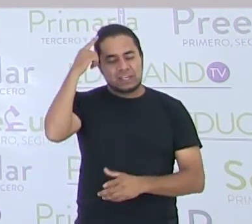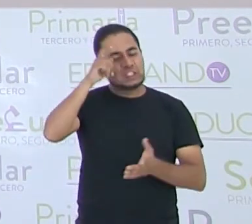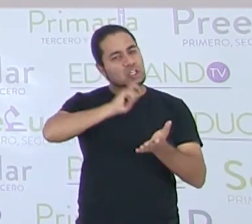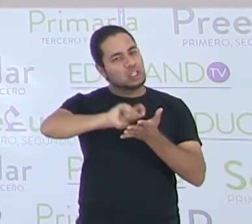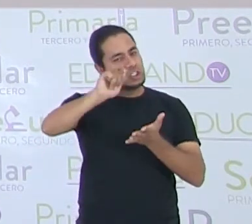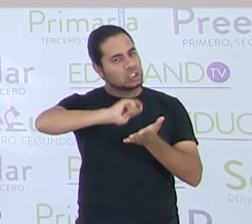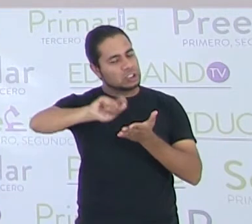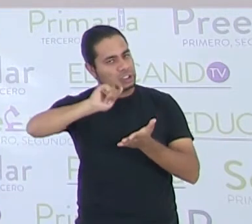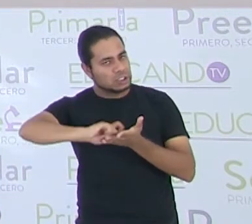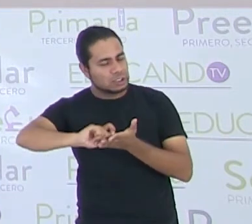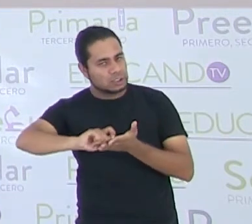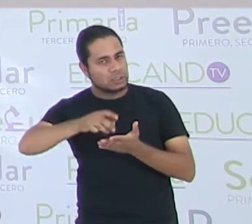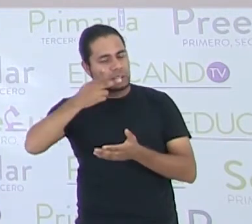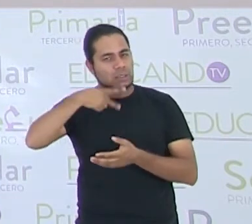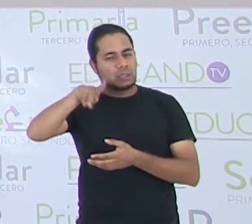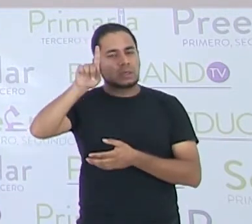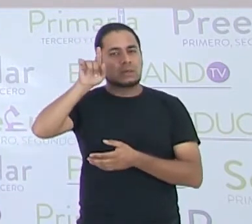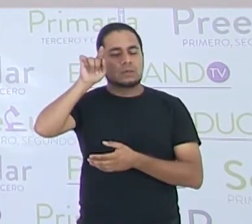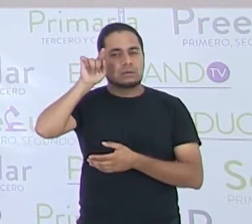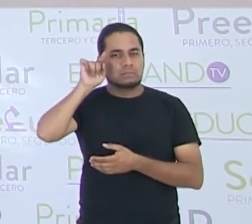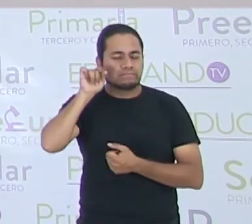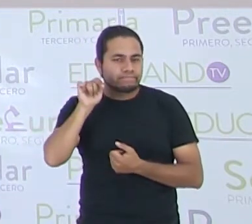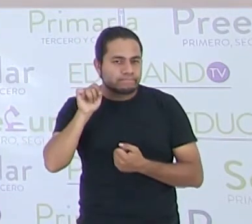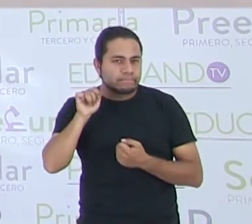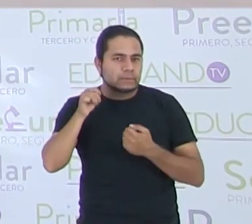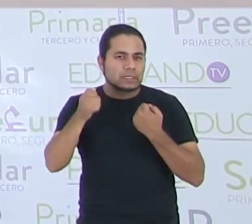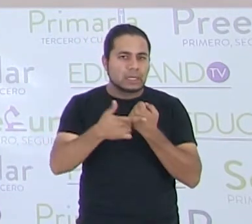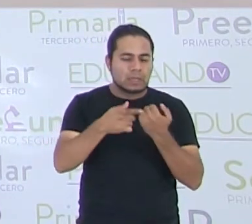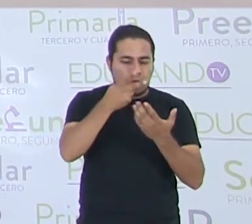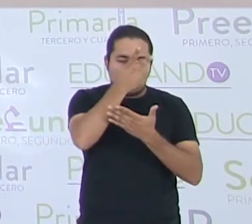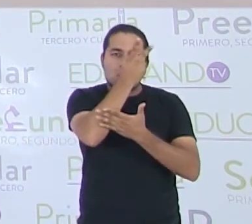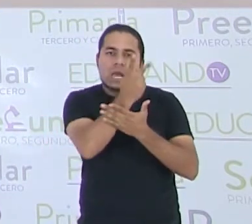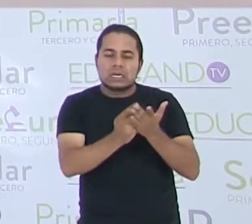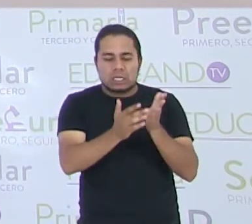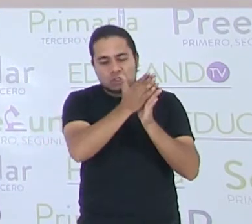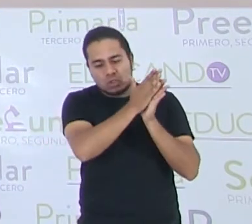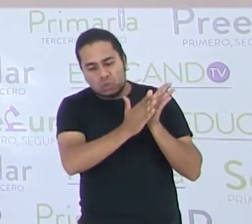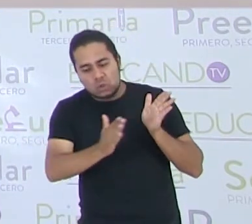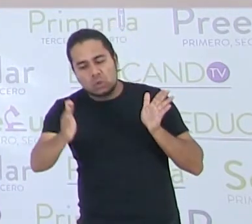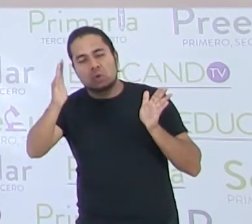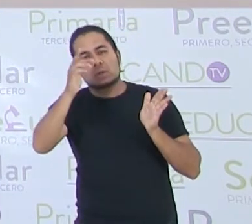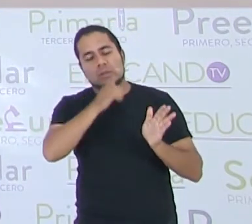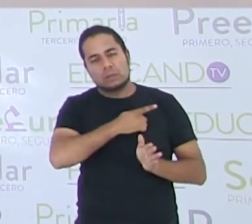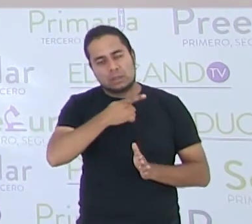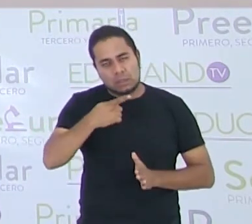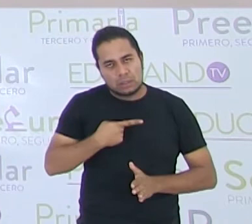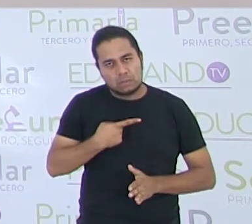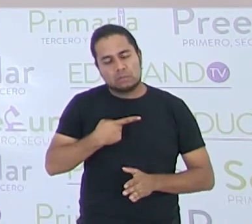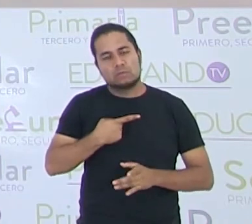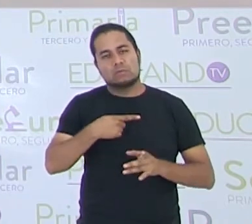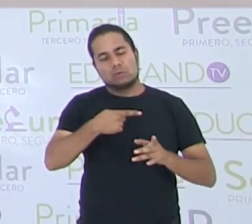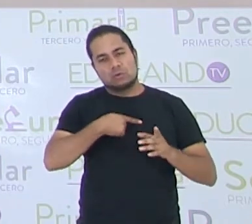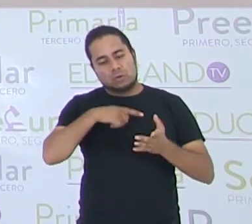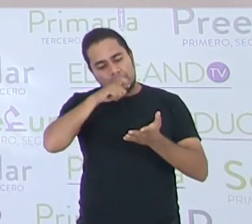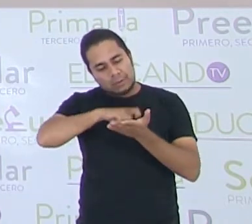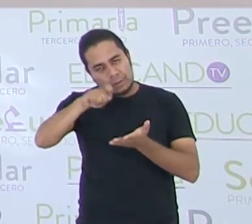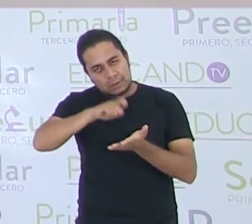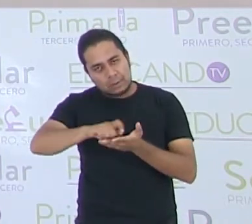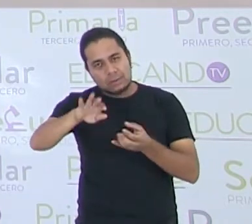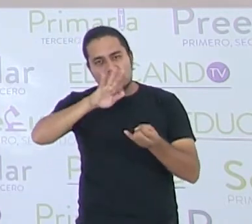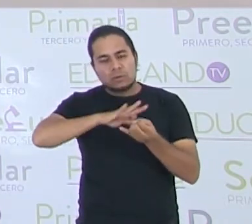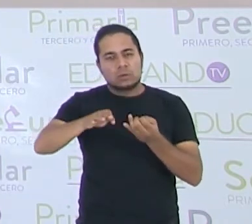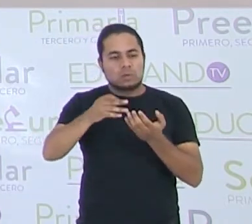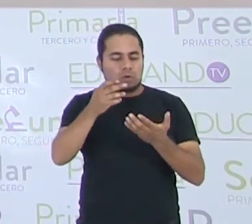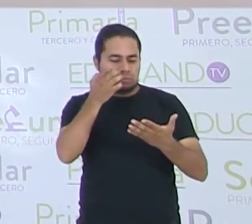escribir, pero tenemos que hacer una planeación, tenemos que hacer el trabajo y luego tenemos que hacer